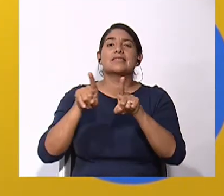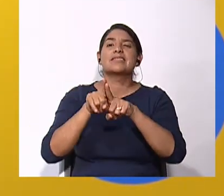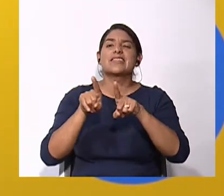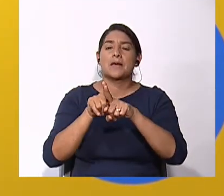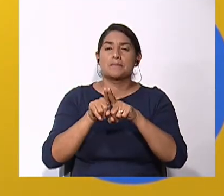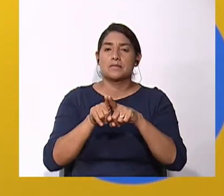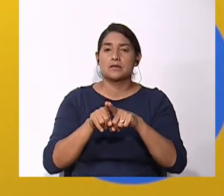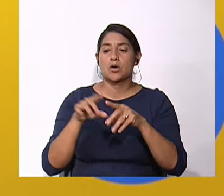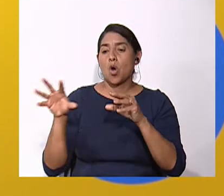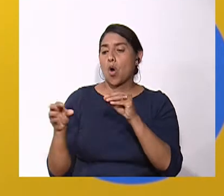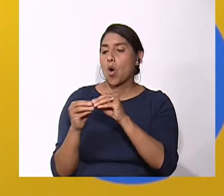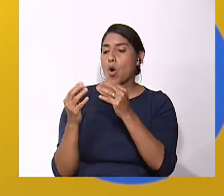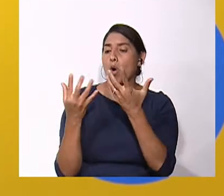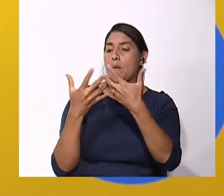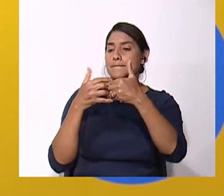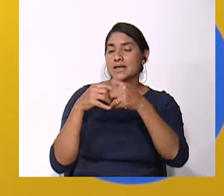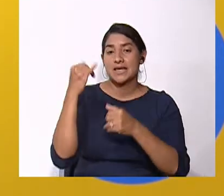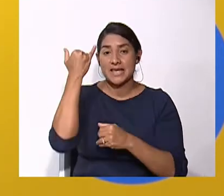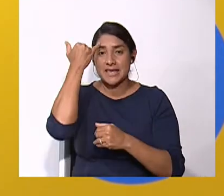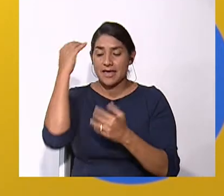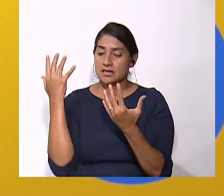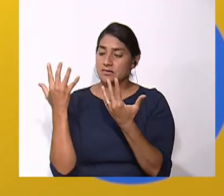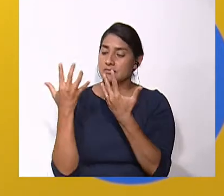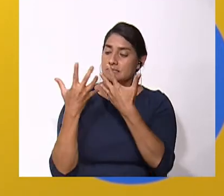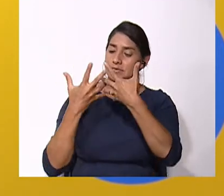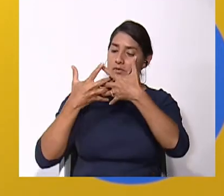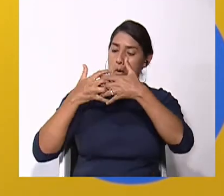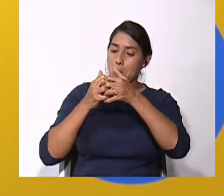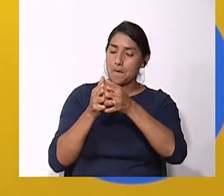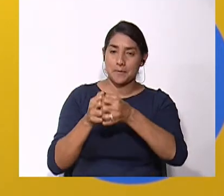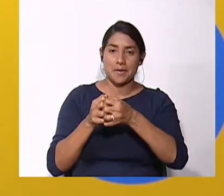tienen complementarias. Muy bien.